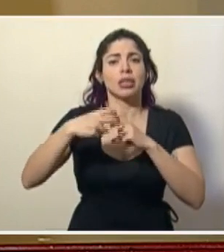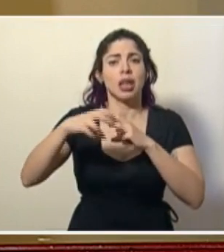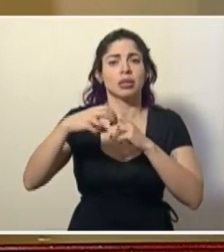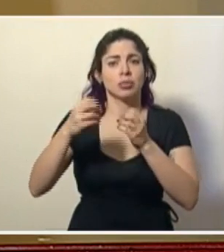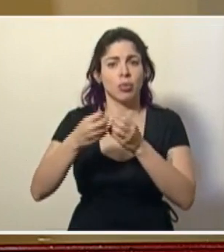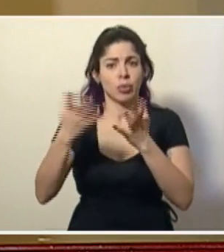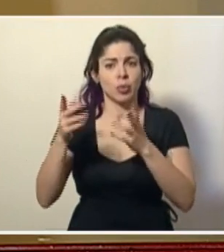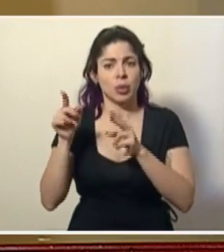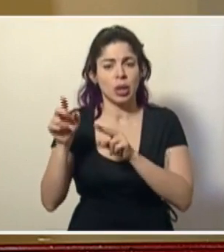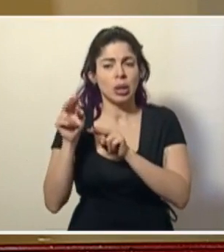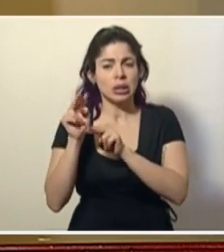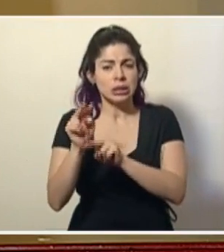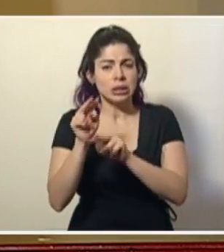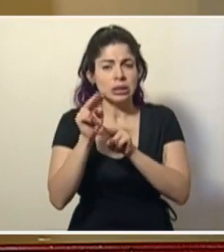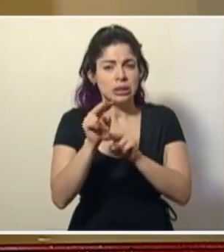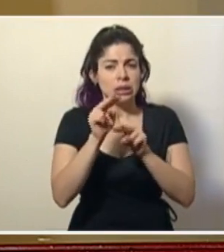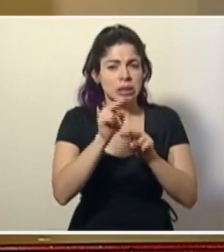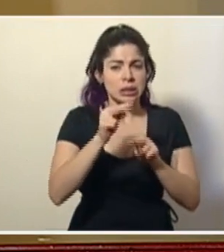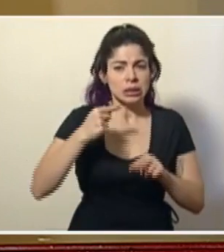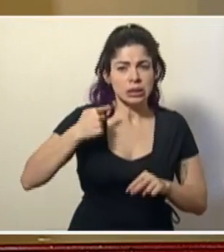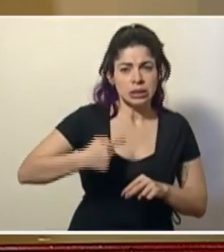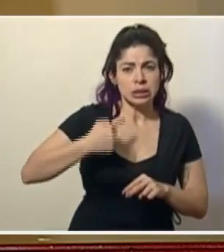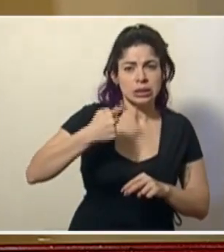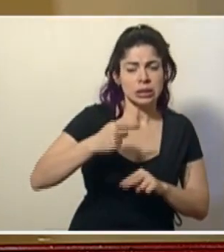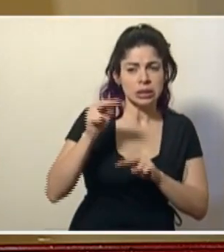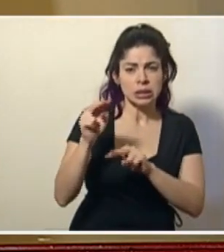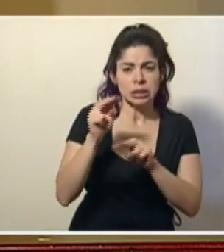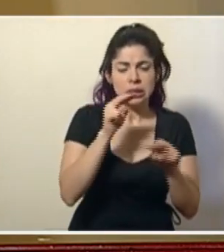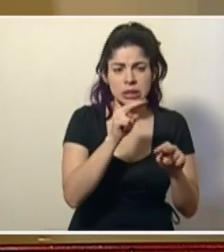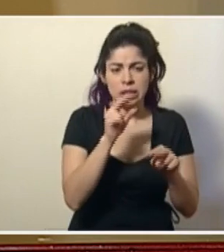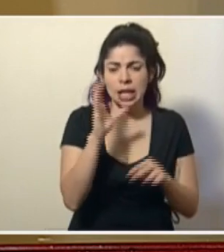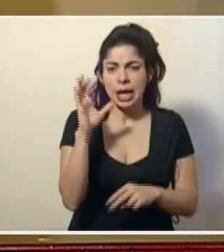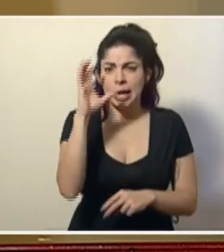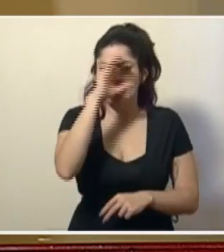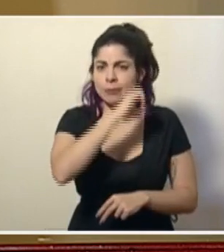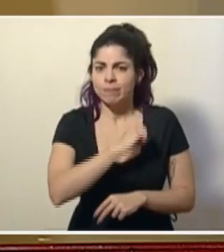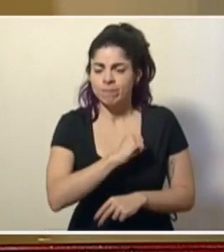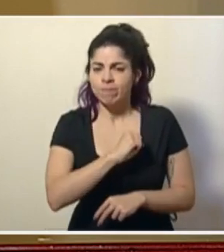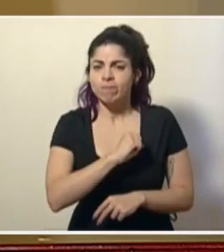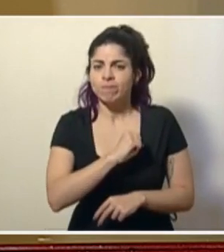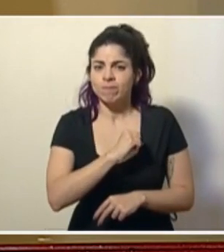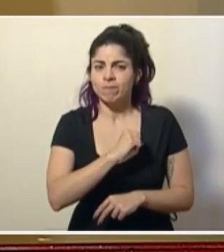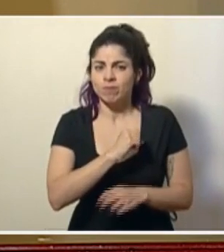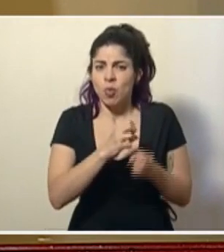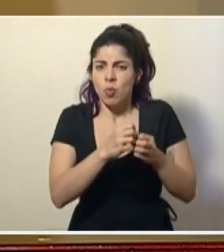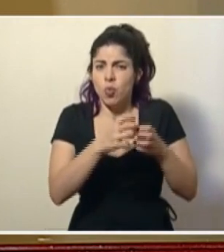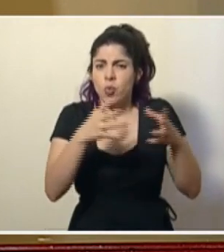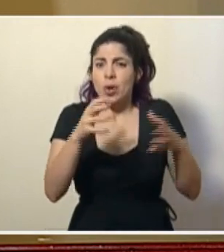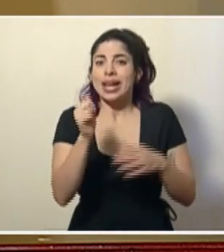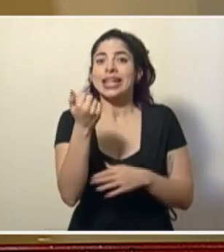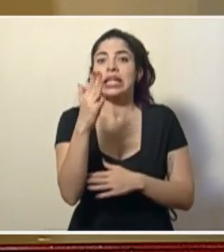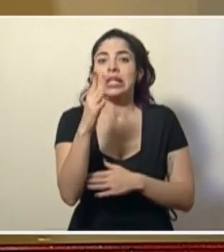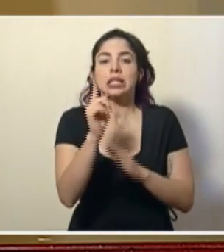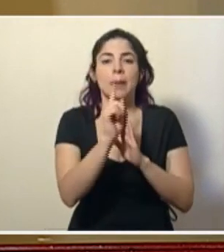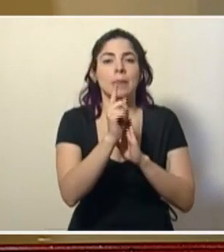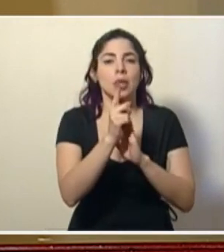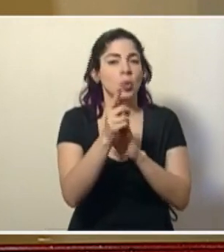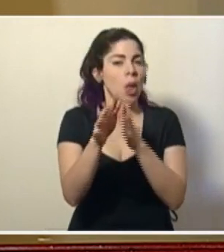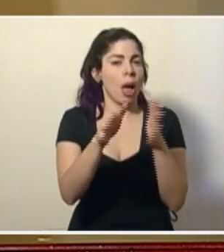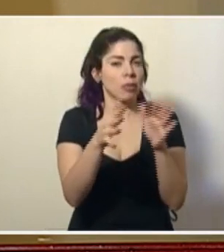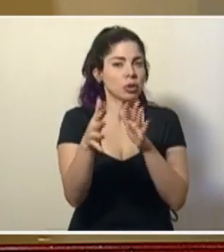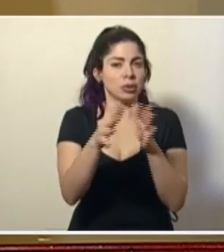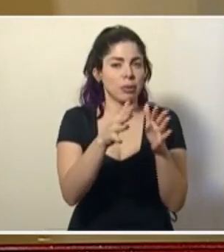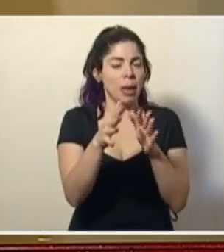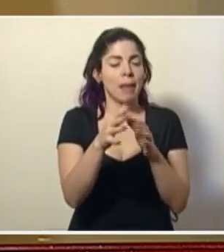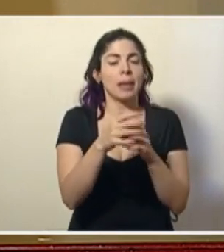se estuvo monitoreando en forma permanente y se detectó un pico de 15 minutos